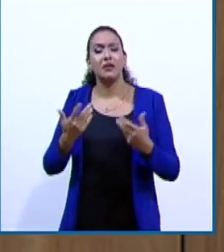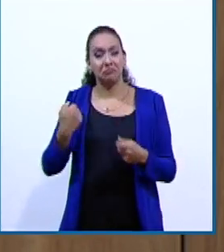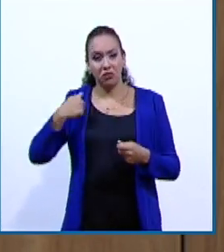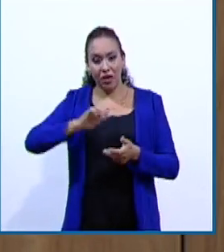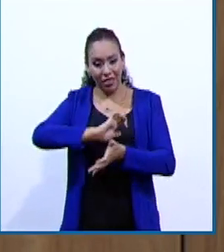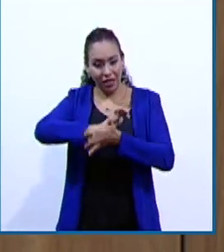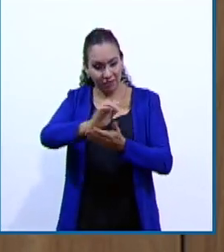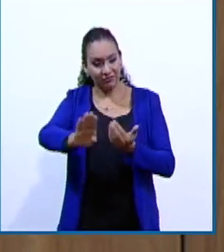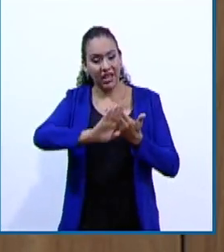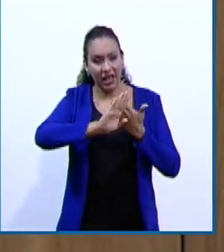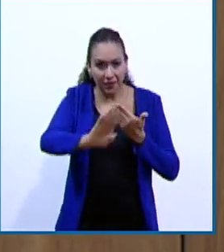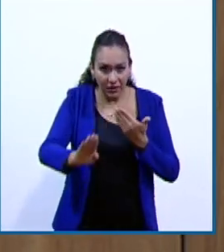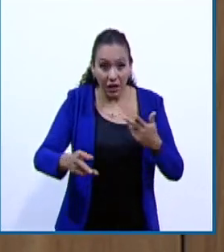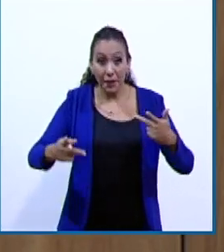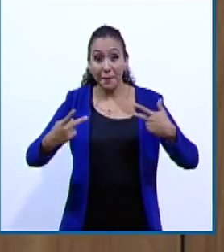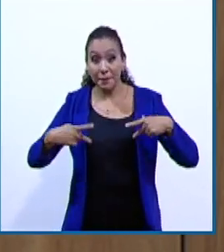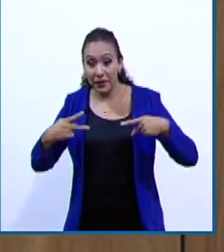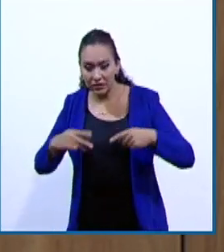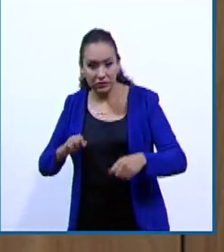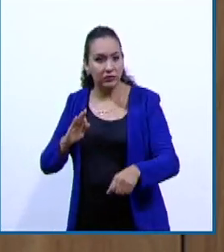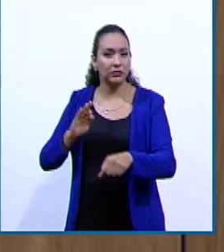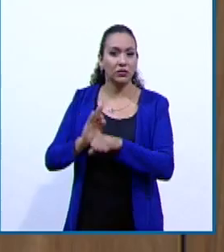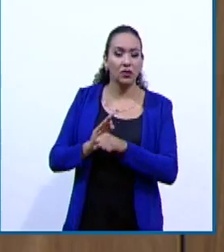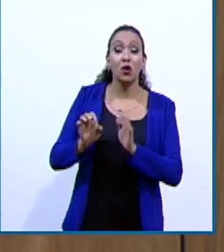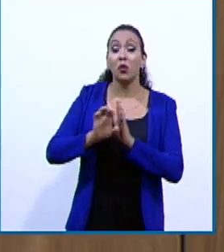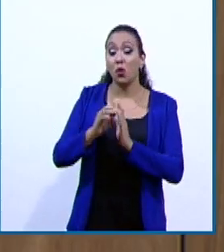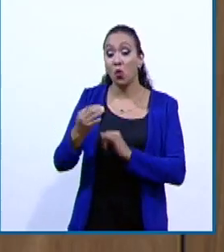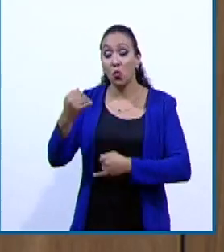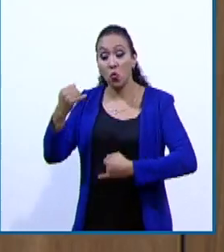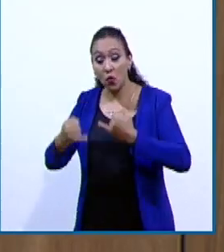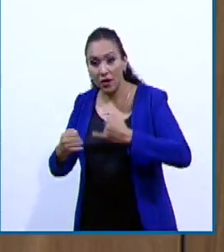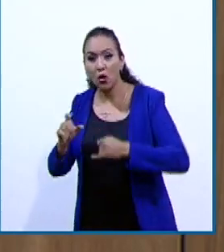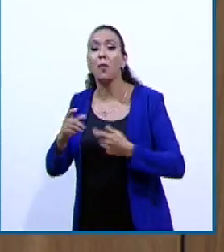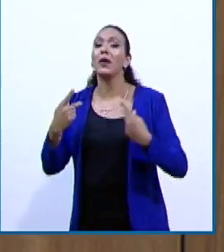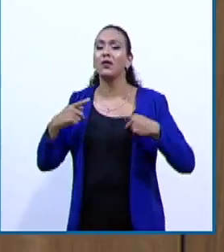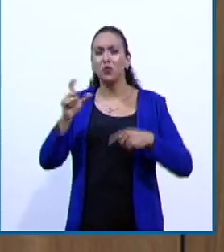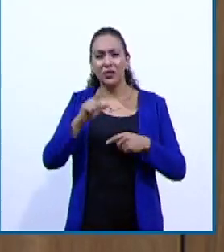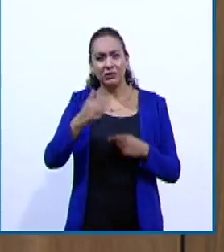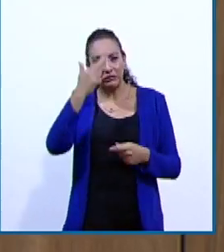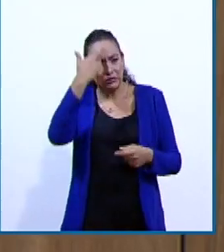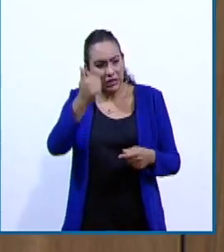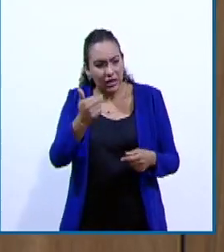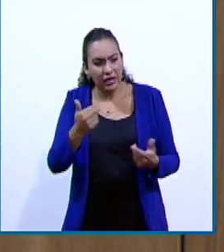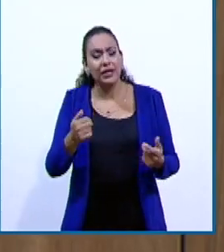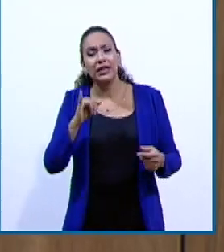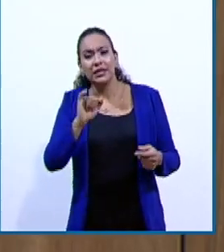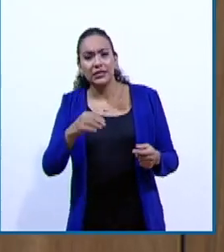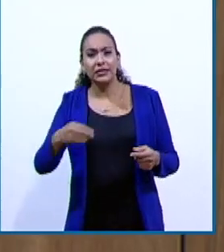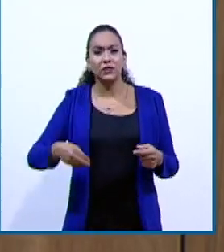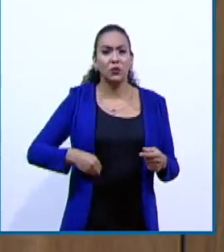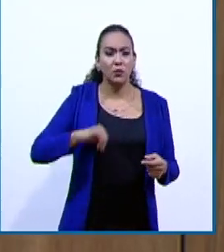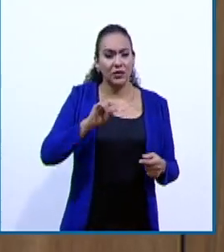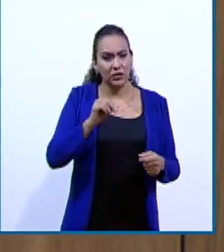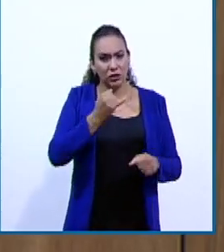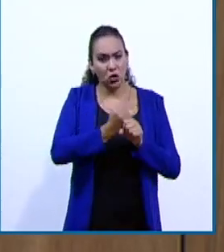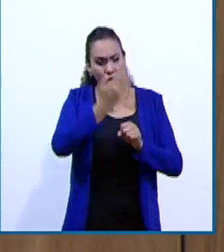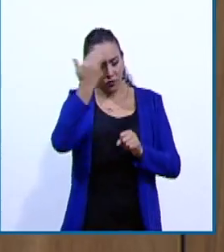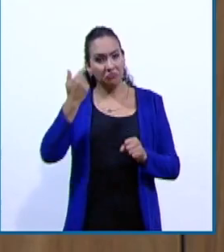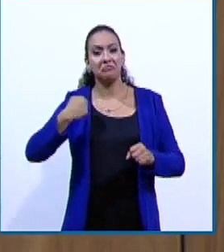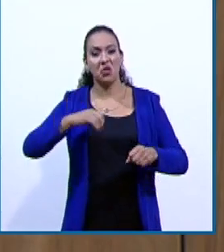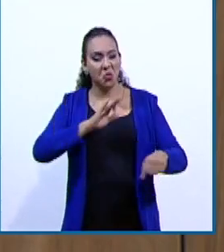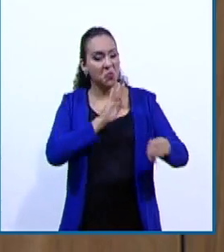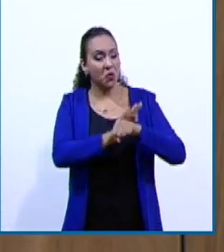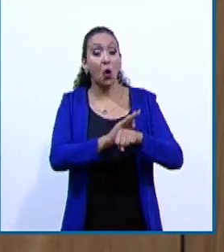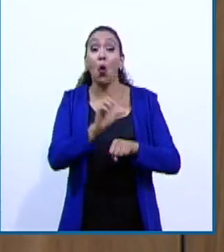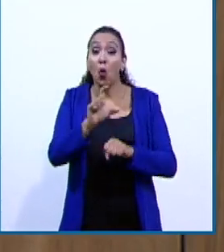proceso, separación entre jueces y acusación, presunción de inocencia, libertad personal, prohibición absoluta de la tortura y